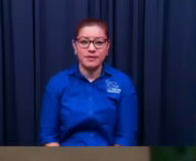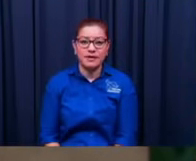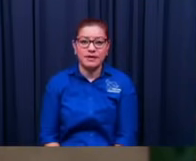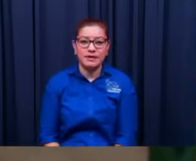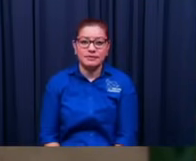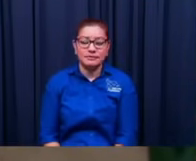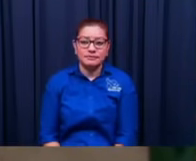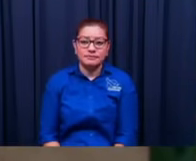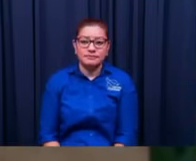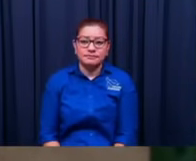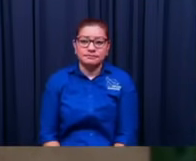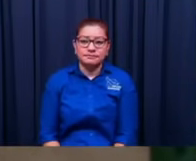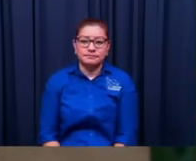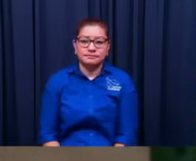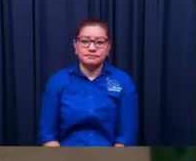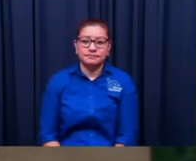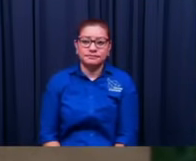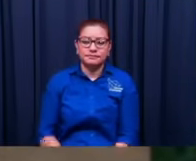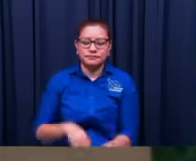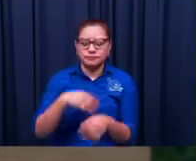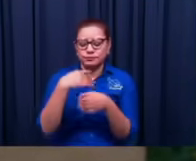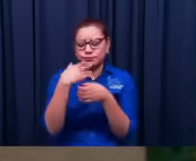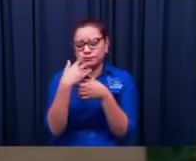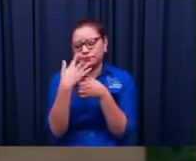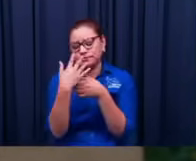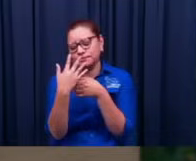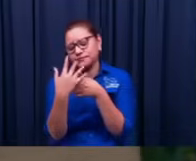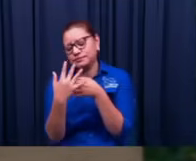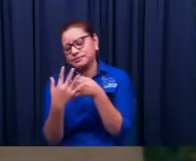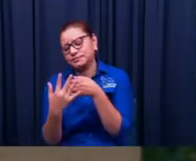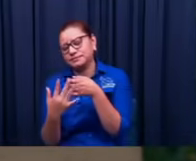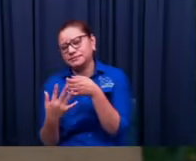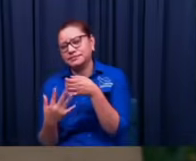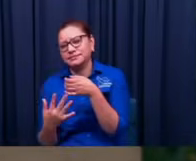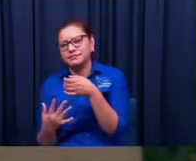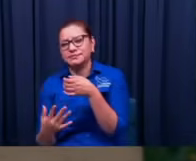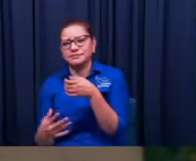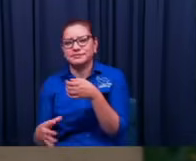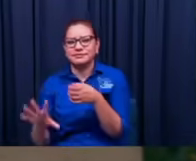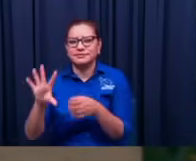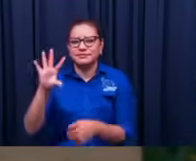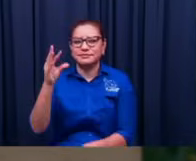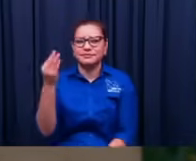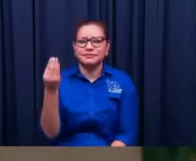Y entonces se empieza a derramar en un círculo virtuoso la unidad.